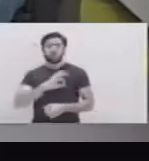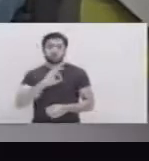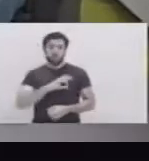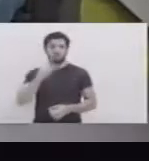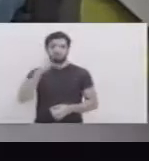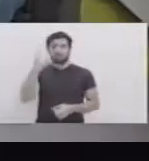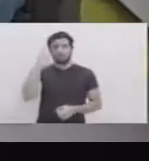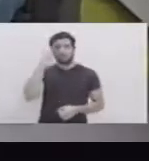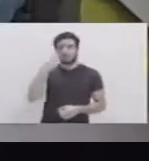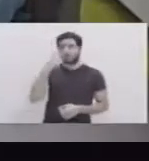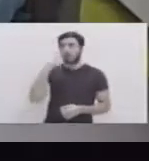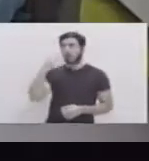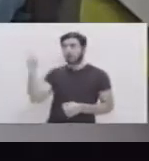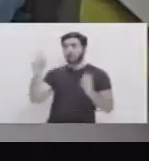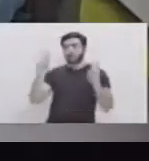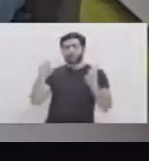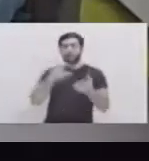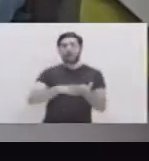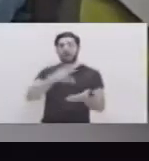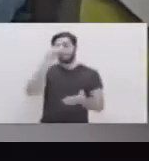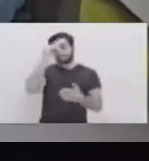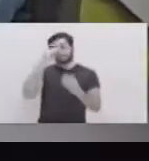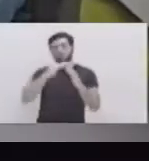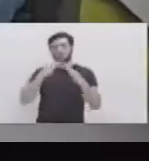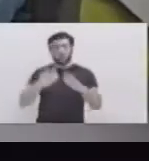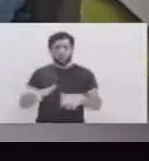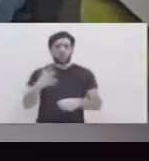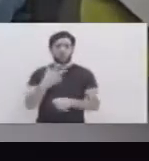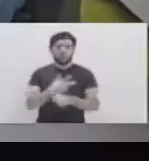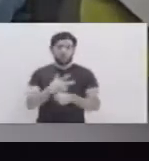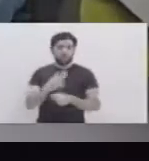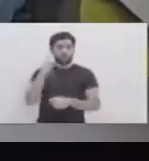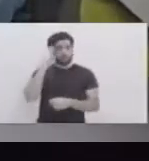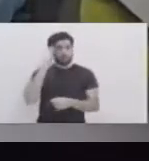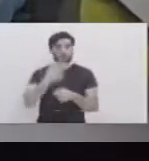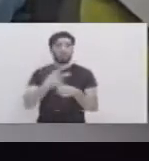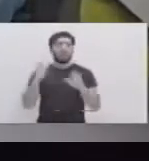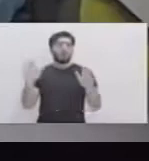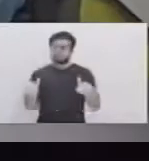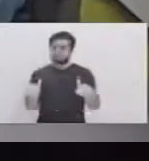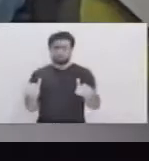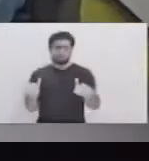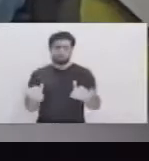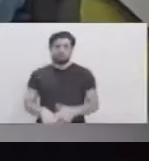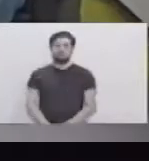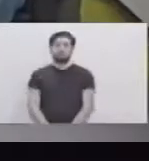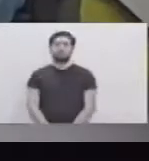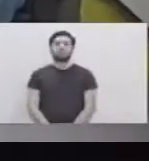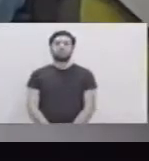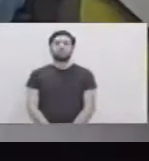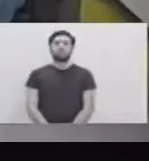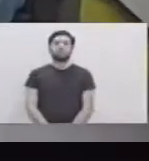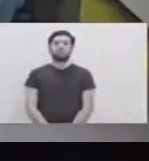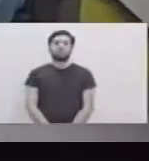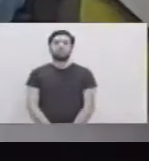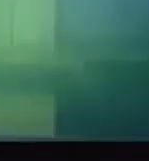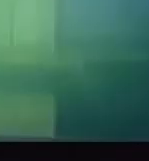psicosocial. Y ustedes en casa recuerden seguirnos en nuestras redes sociales como Aprendo en Casa Guate. Y también recuerden que Guatemala no se